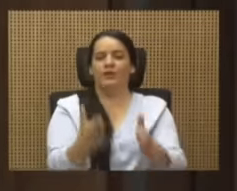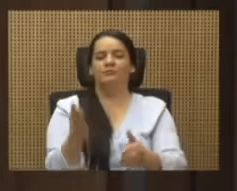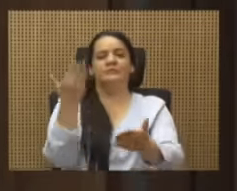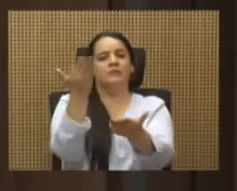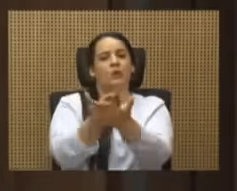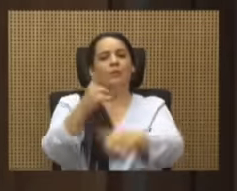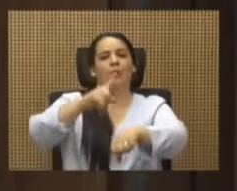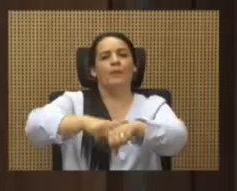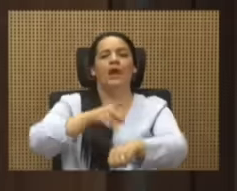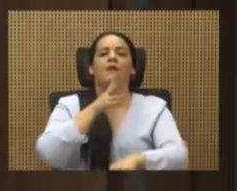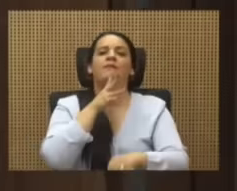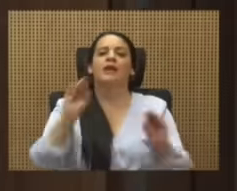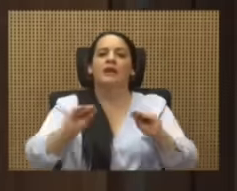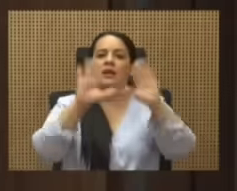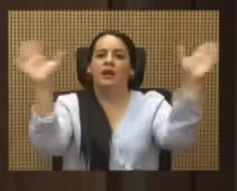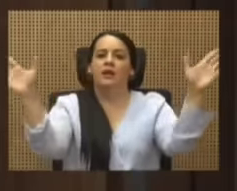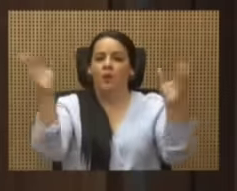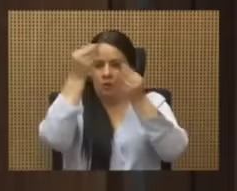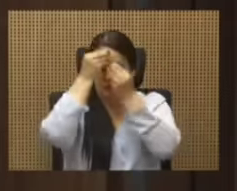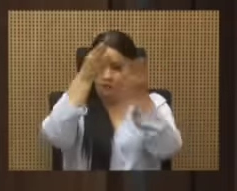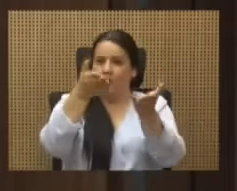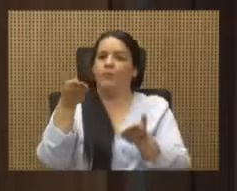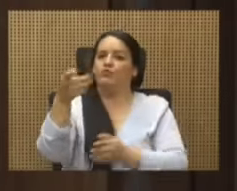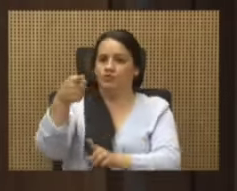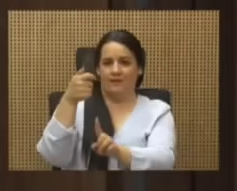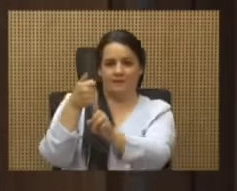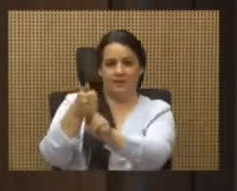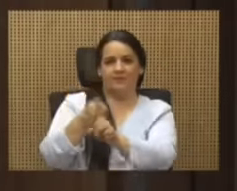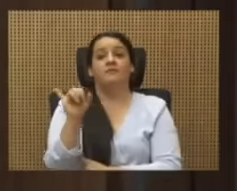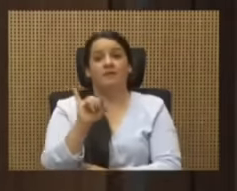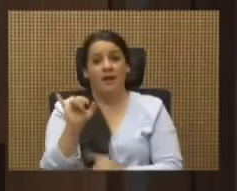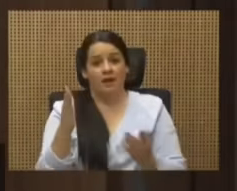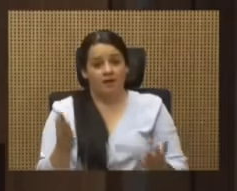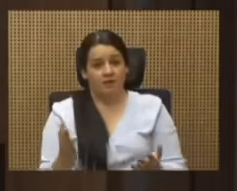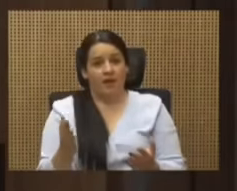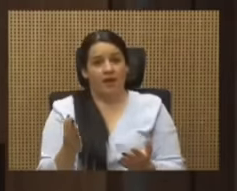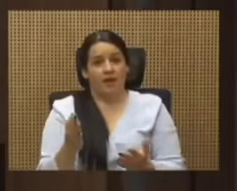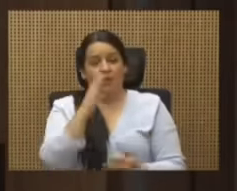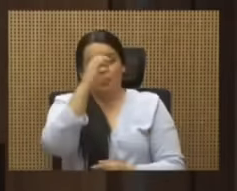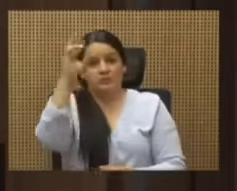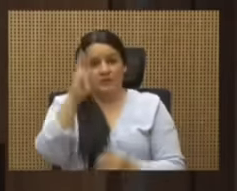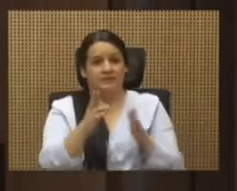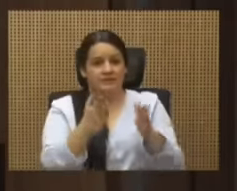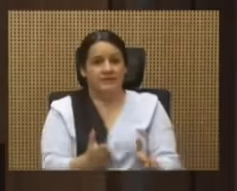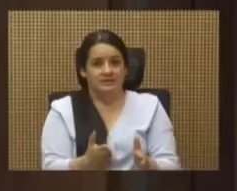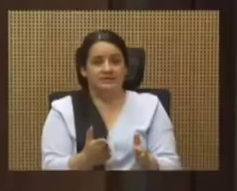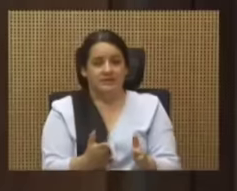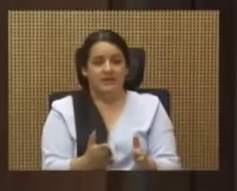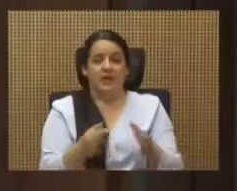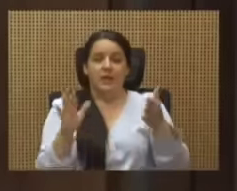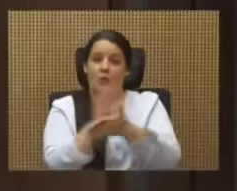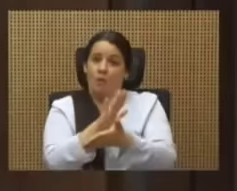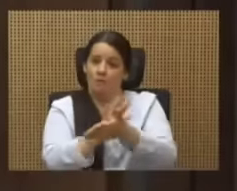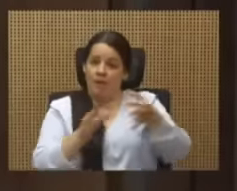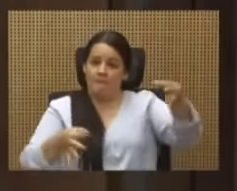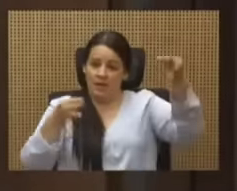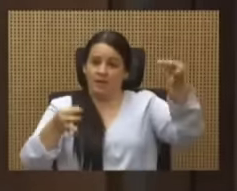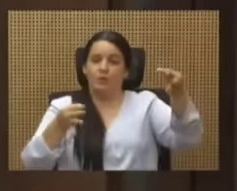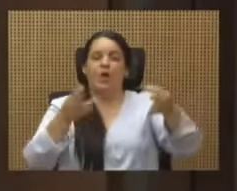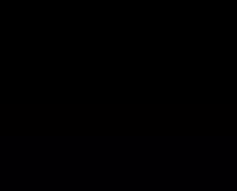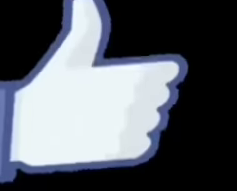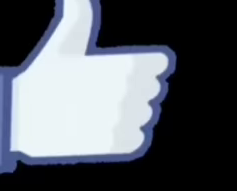claro. Infórmele usted, doña Vilma Ibarra, a los costarricenses, papelitos en mano, qué fue lo que pasó. Gracias,